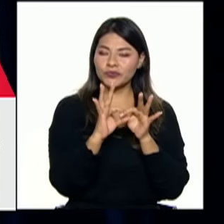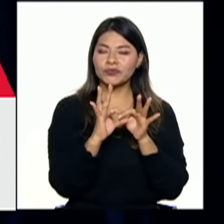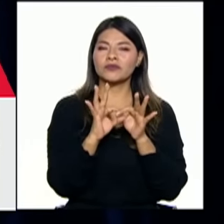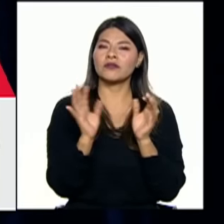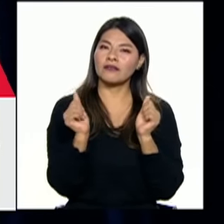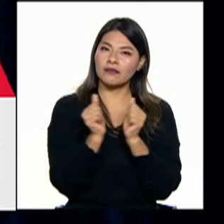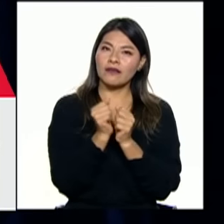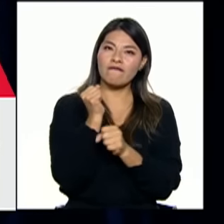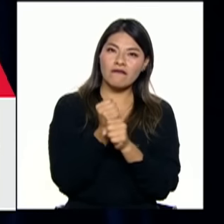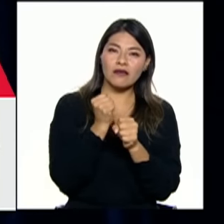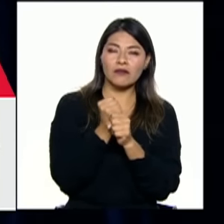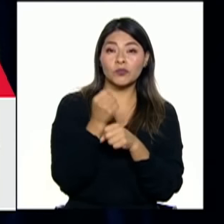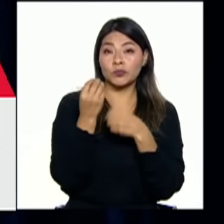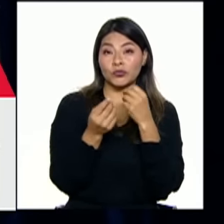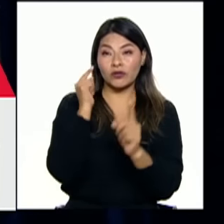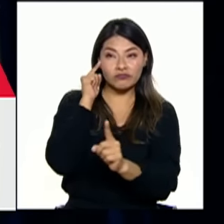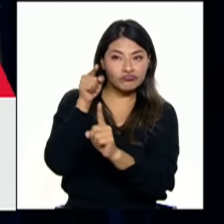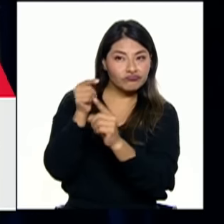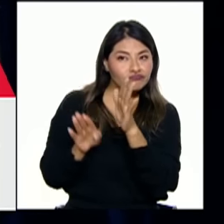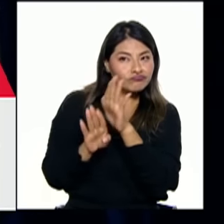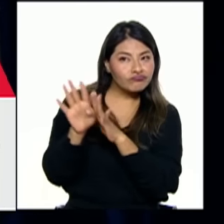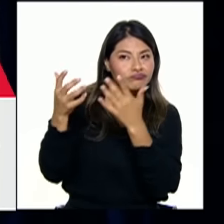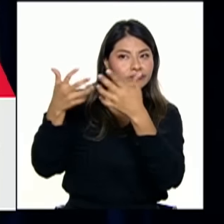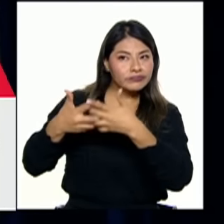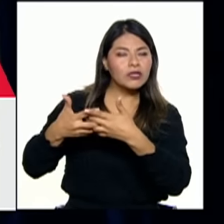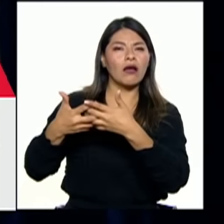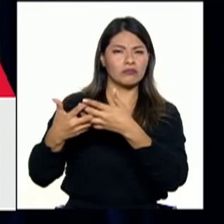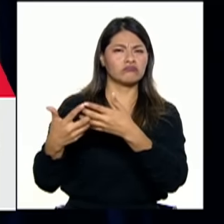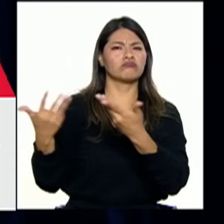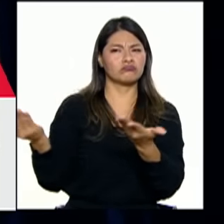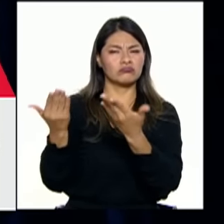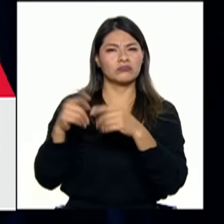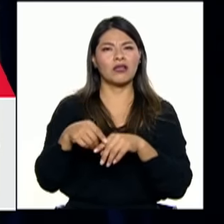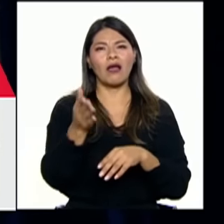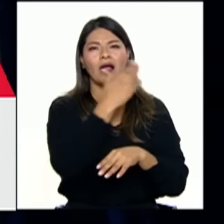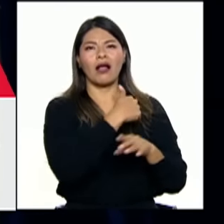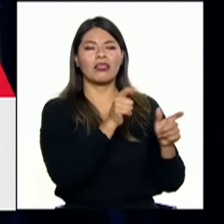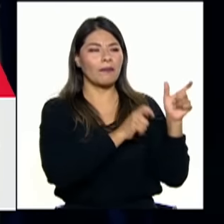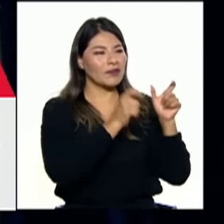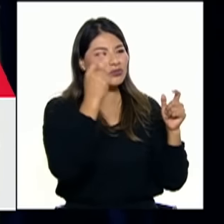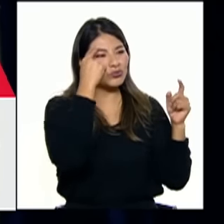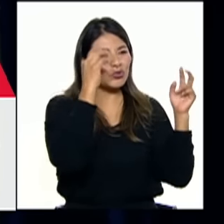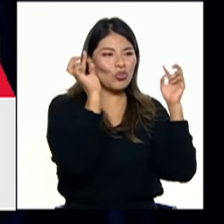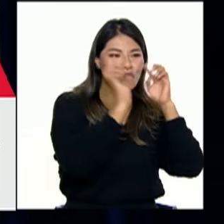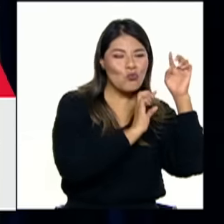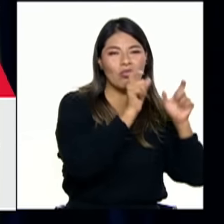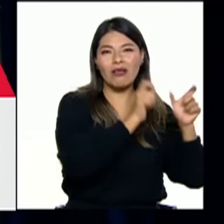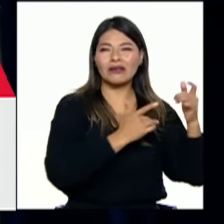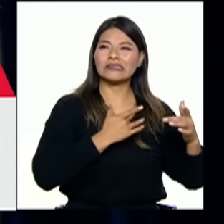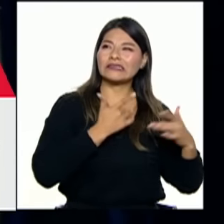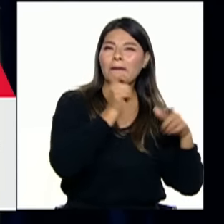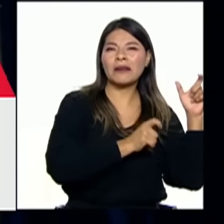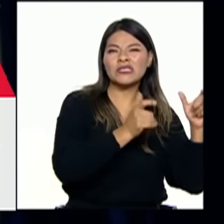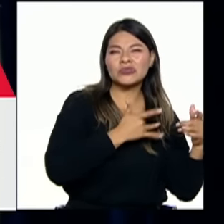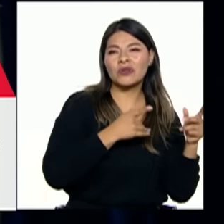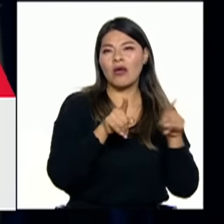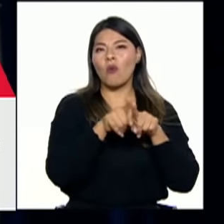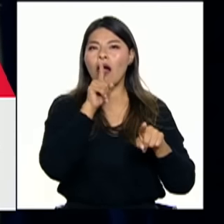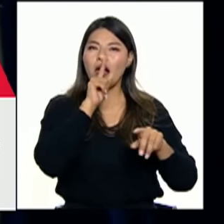de garantizar la inversión privada responsable, la lucha contra la inseguridad ciudadana, la lucha contra